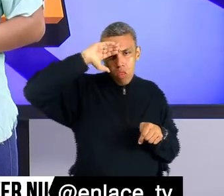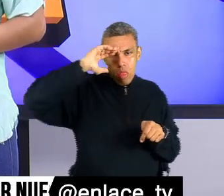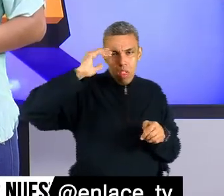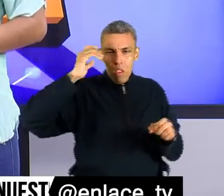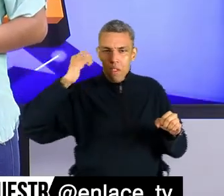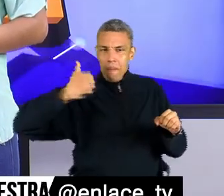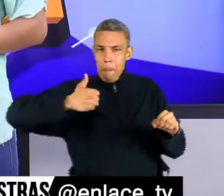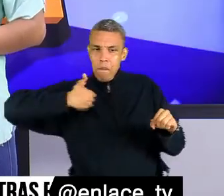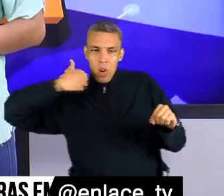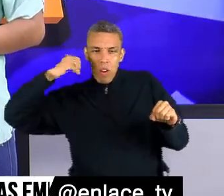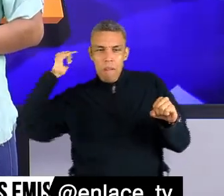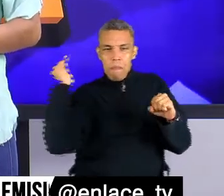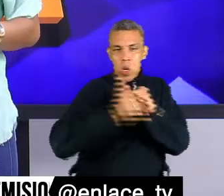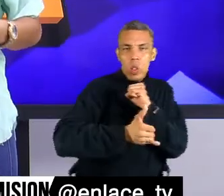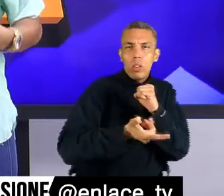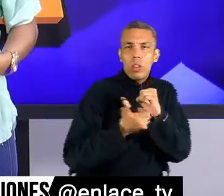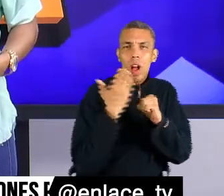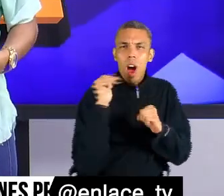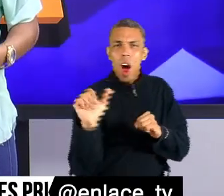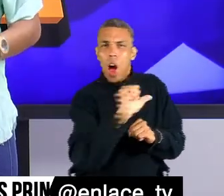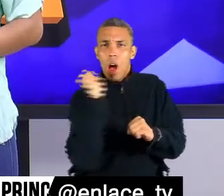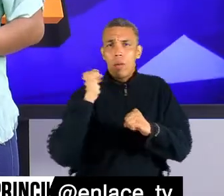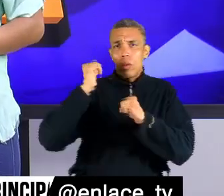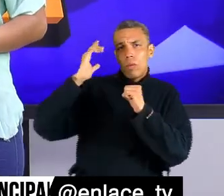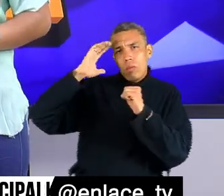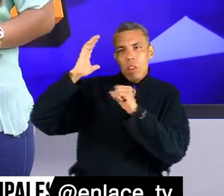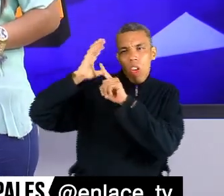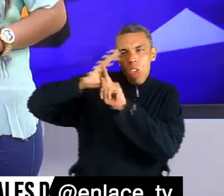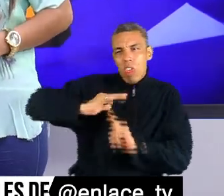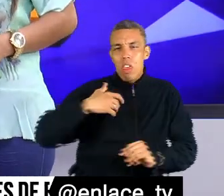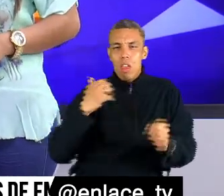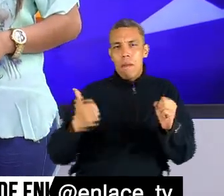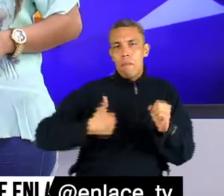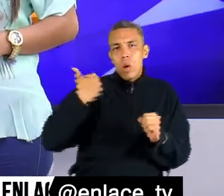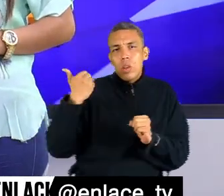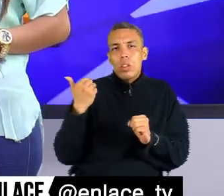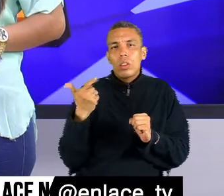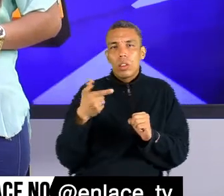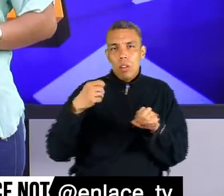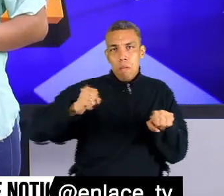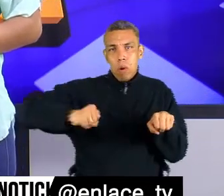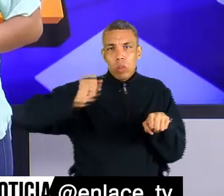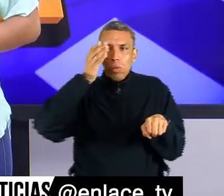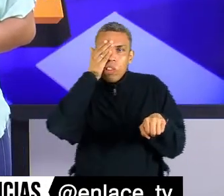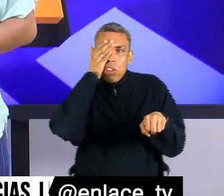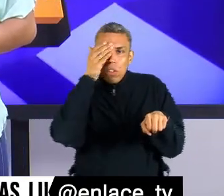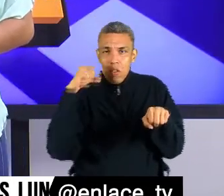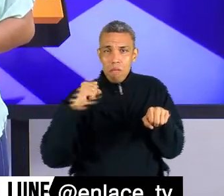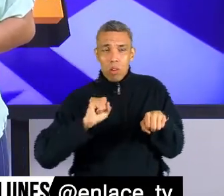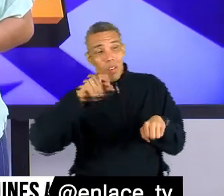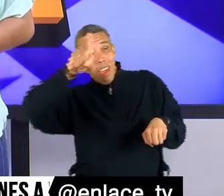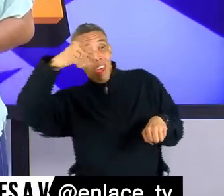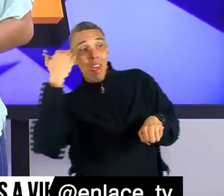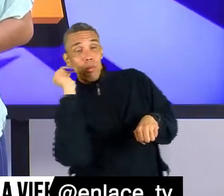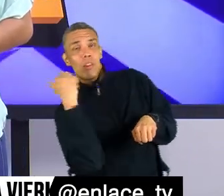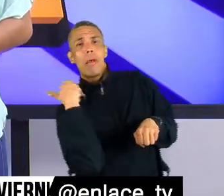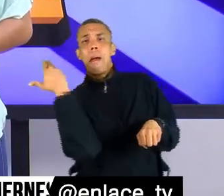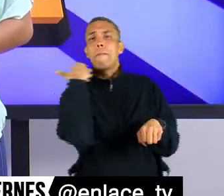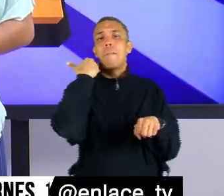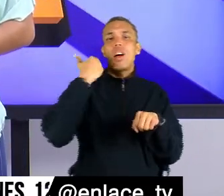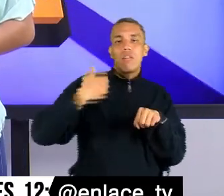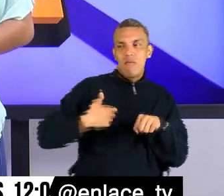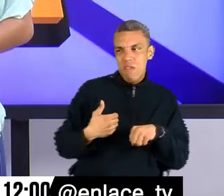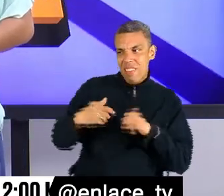de transportadores informales que llevan a sus víctimas hasta el sector conocido como Las Parrillas. Estas y otras noticias las